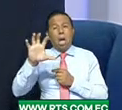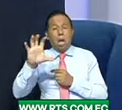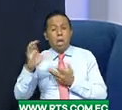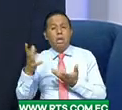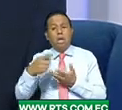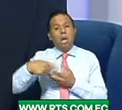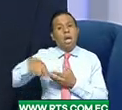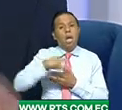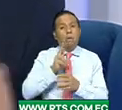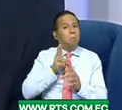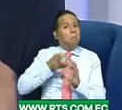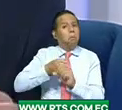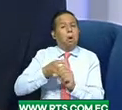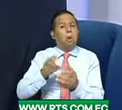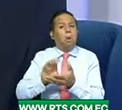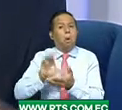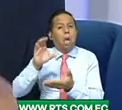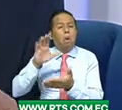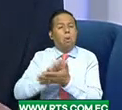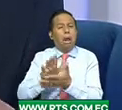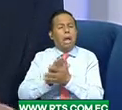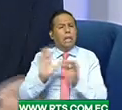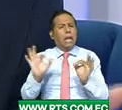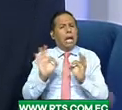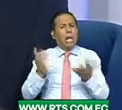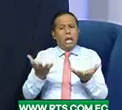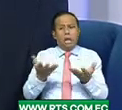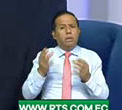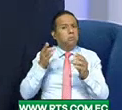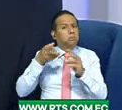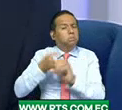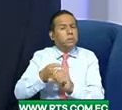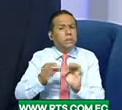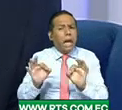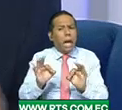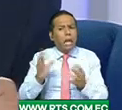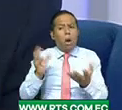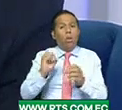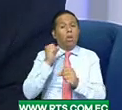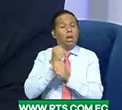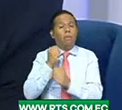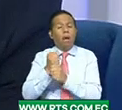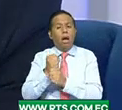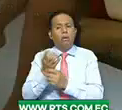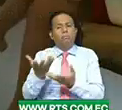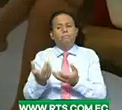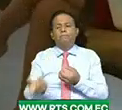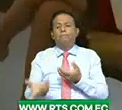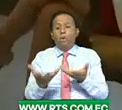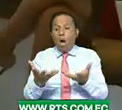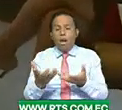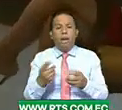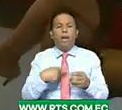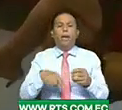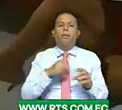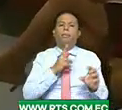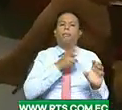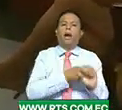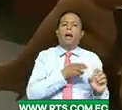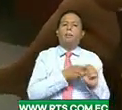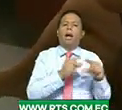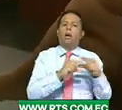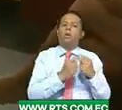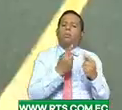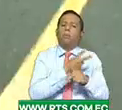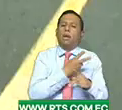oportunidades educativas. Si hubiesen tenido oportunidades de educación y oportunidades laborales, tal vez no estén involucrados. En tanto, el presidente de la República mira